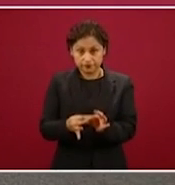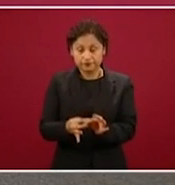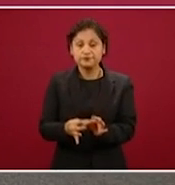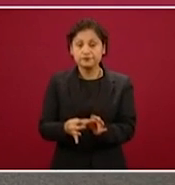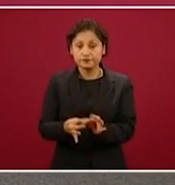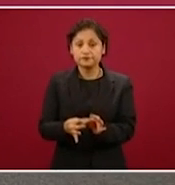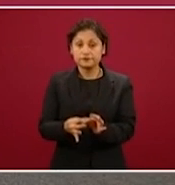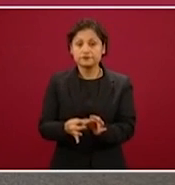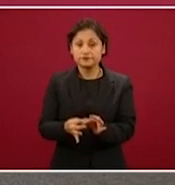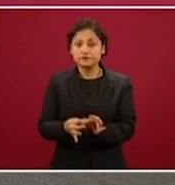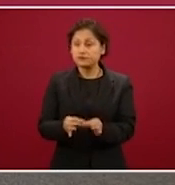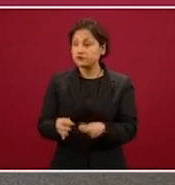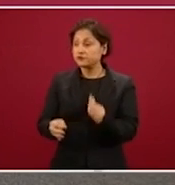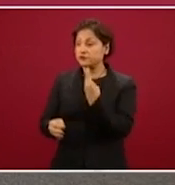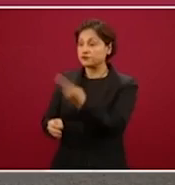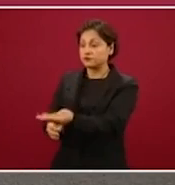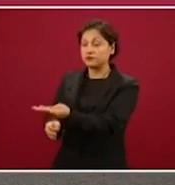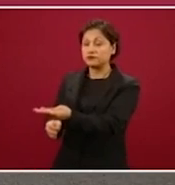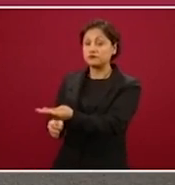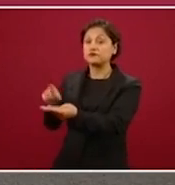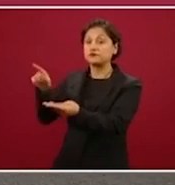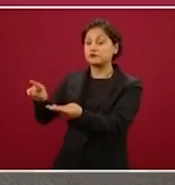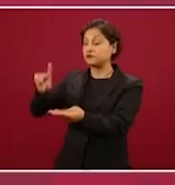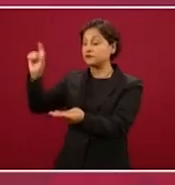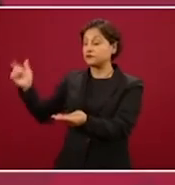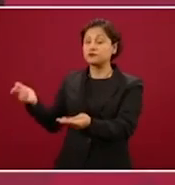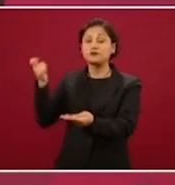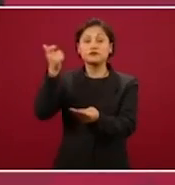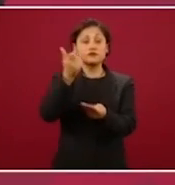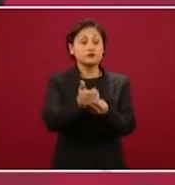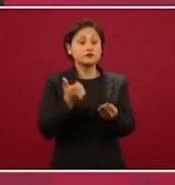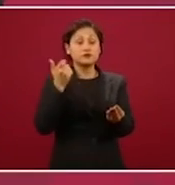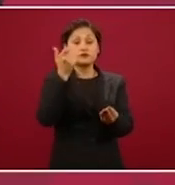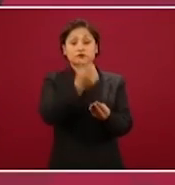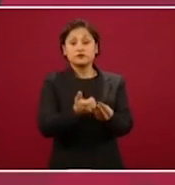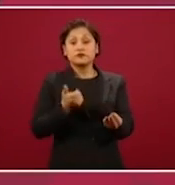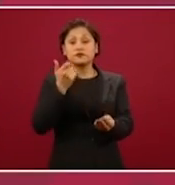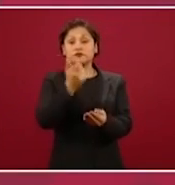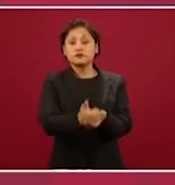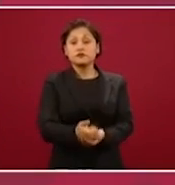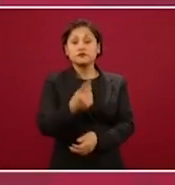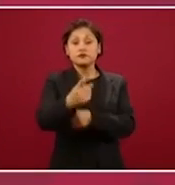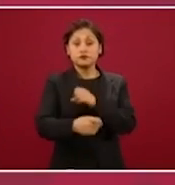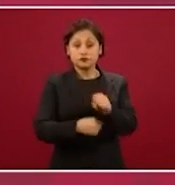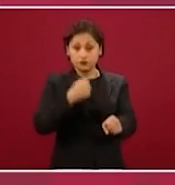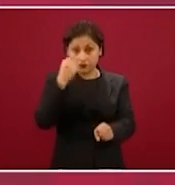la orden de pago una vez al año.